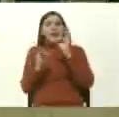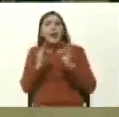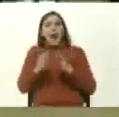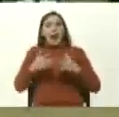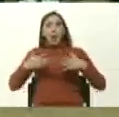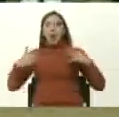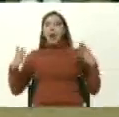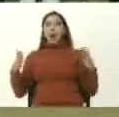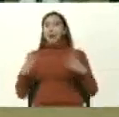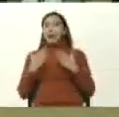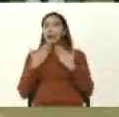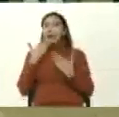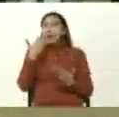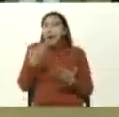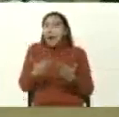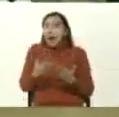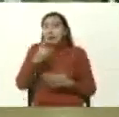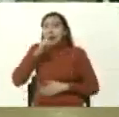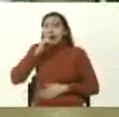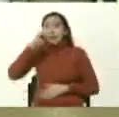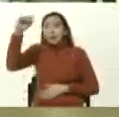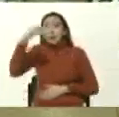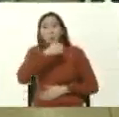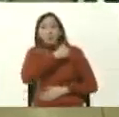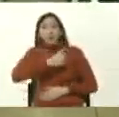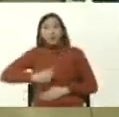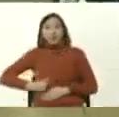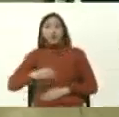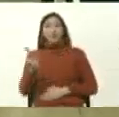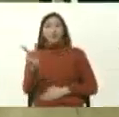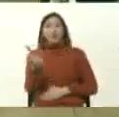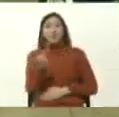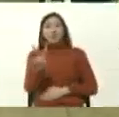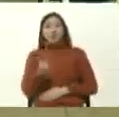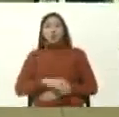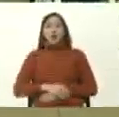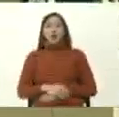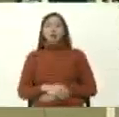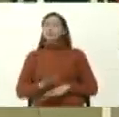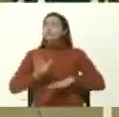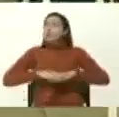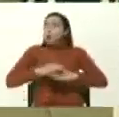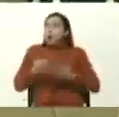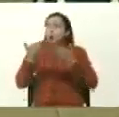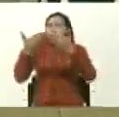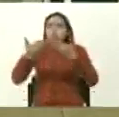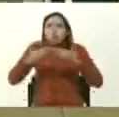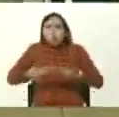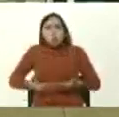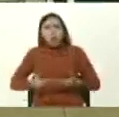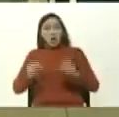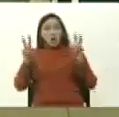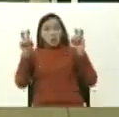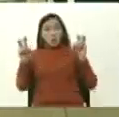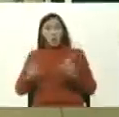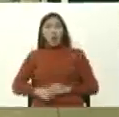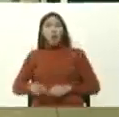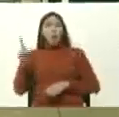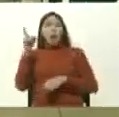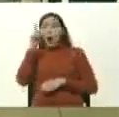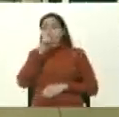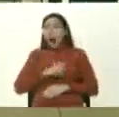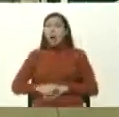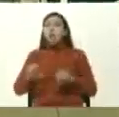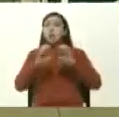Le damos gracias a nuestro presidente de la República, Nicolás Maduro, por habernos brindado en este nuevo año escolar